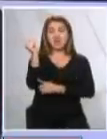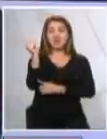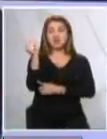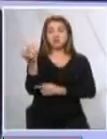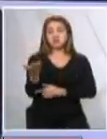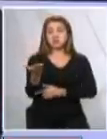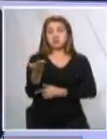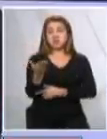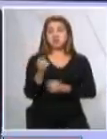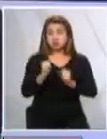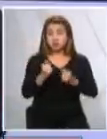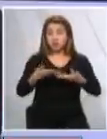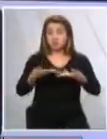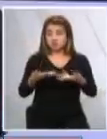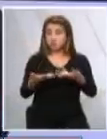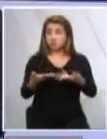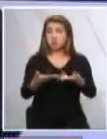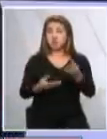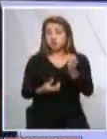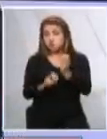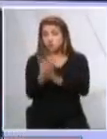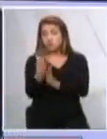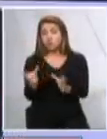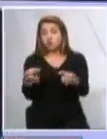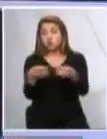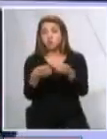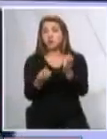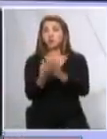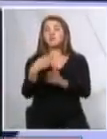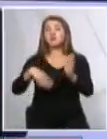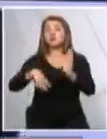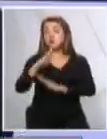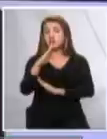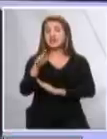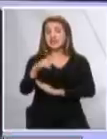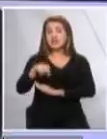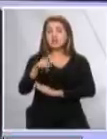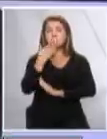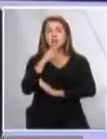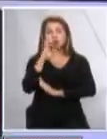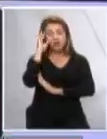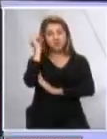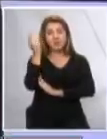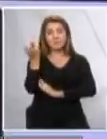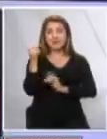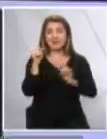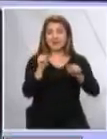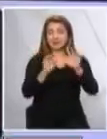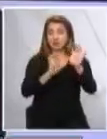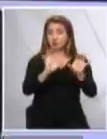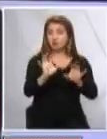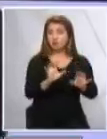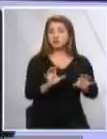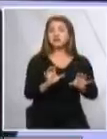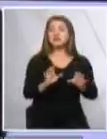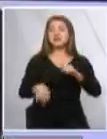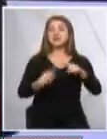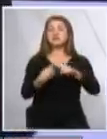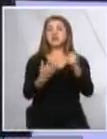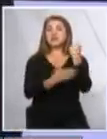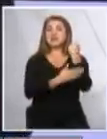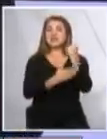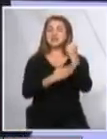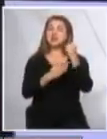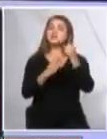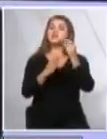que es atendible. Y como siempre nace en el grupo más conservador de la nueva mayoría, que son los que tienen mejores ideas para estas cosas, y donde la derecha después se